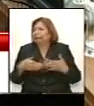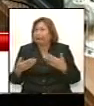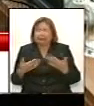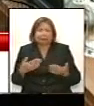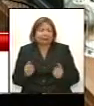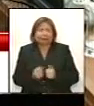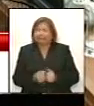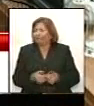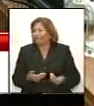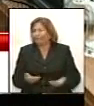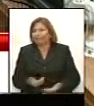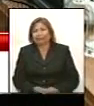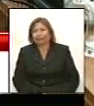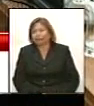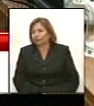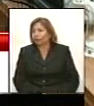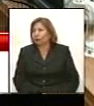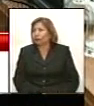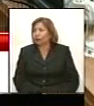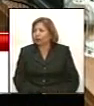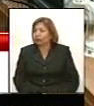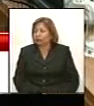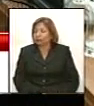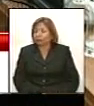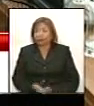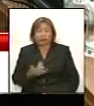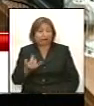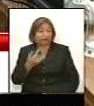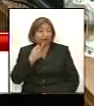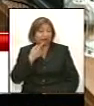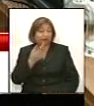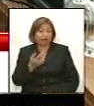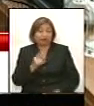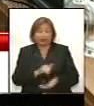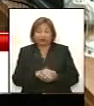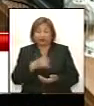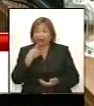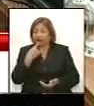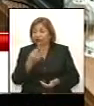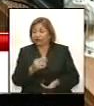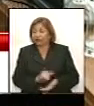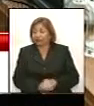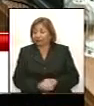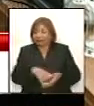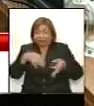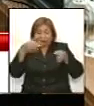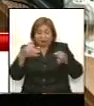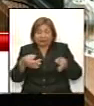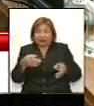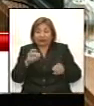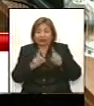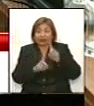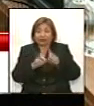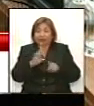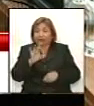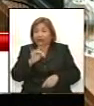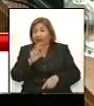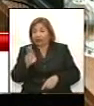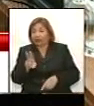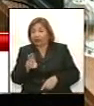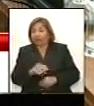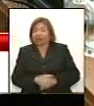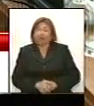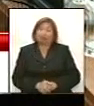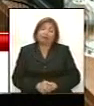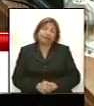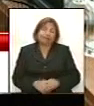nos atan de manos, ¿no? Y lo que decía de la, efectivamente, de la 1182, que no, hay cosas,